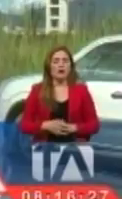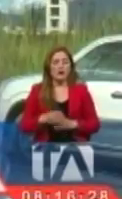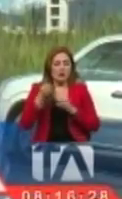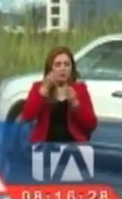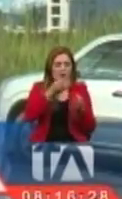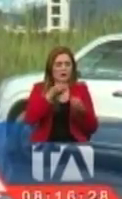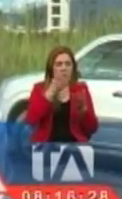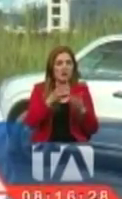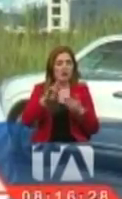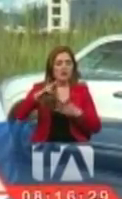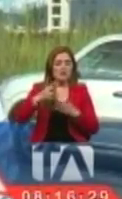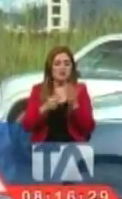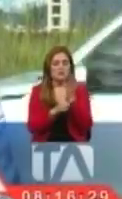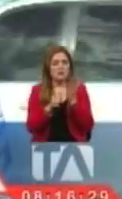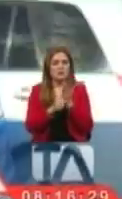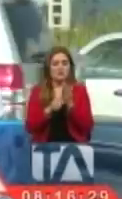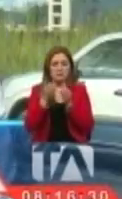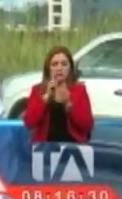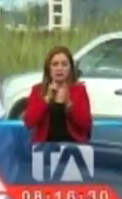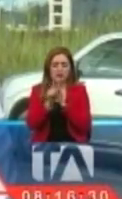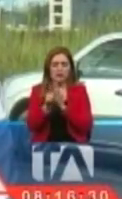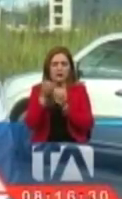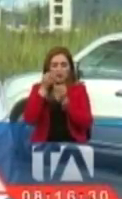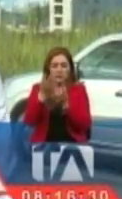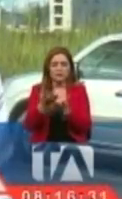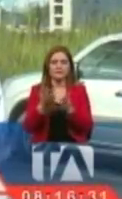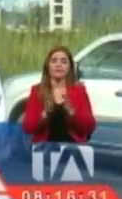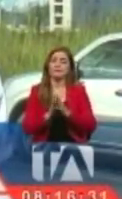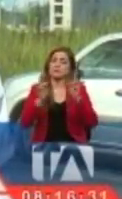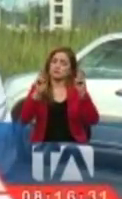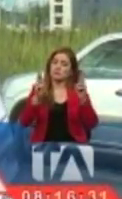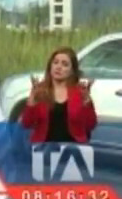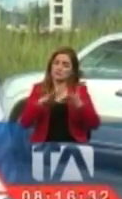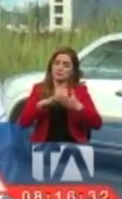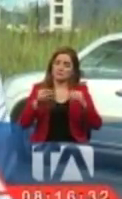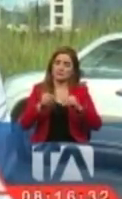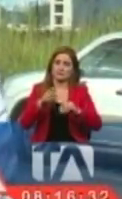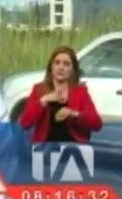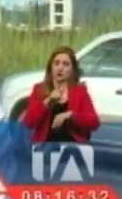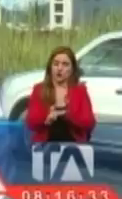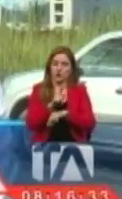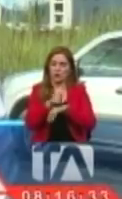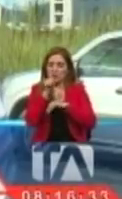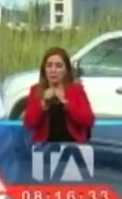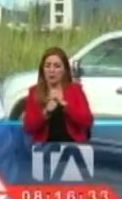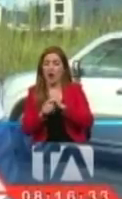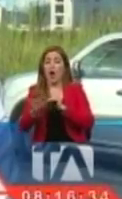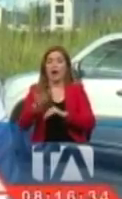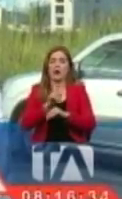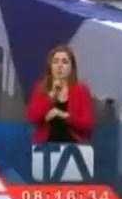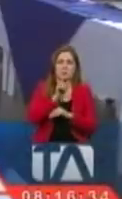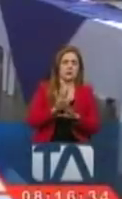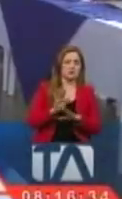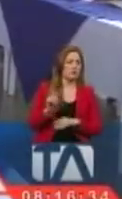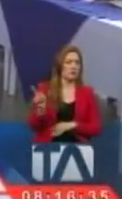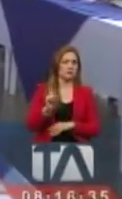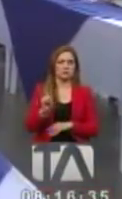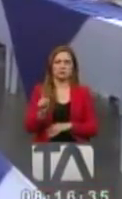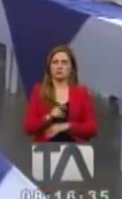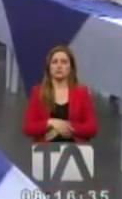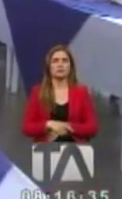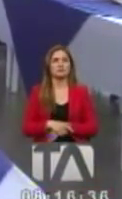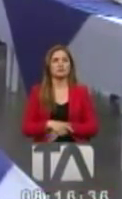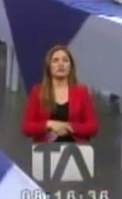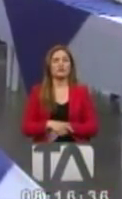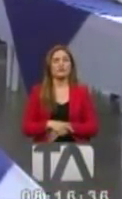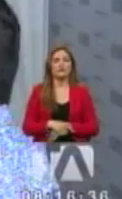viceministro y esperamos que tomen las cartas en el asunto aquí no estamos para encubrir a nadie para socavar en ningún tipo de negligencia por estas inquietudes